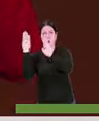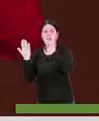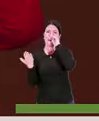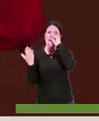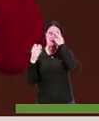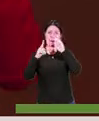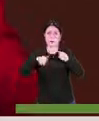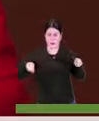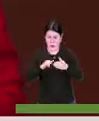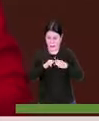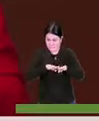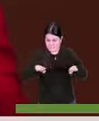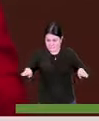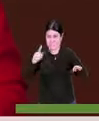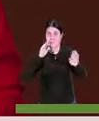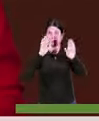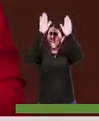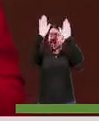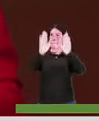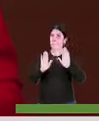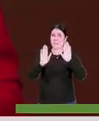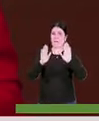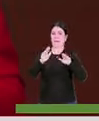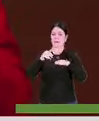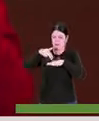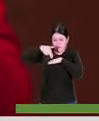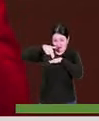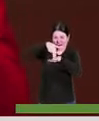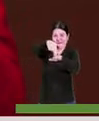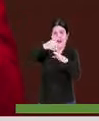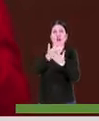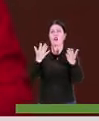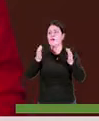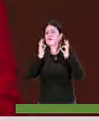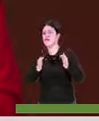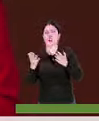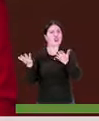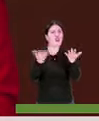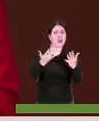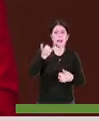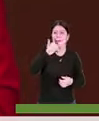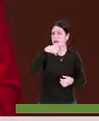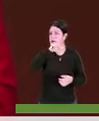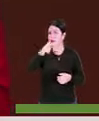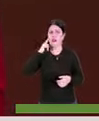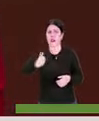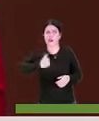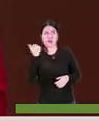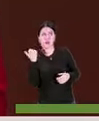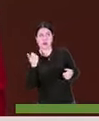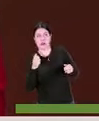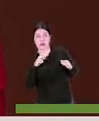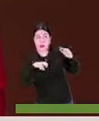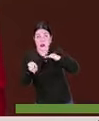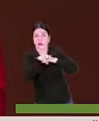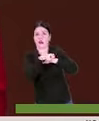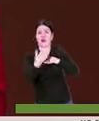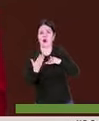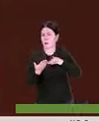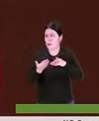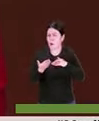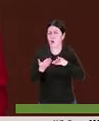barreras piso-techo, pasillos motorizados, porque estamos identificando por dónde y cómo es que están evadiendo el pasaje. El tercer eje es